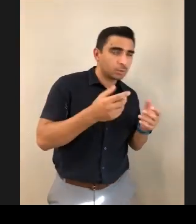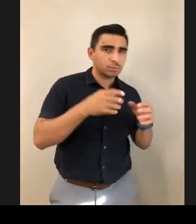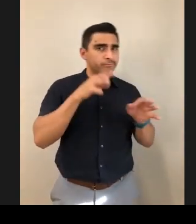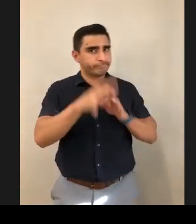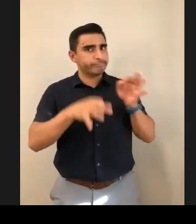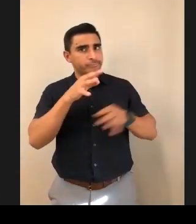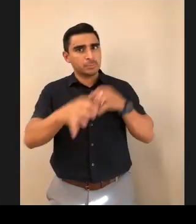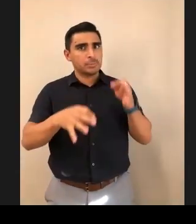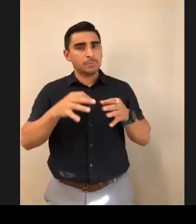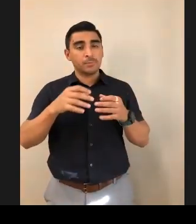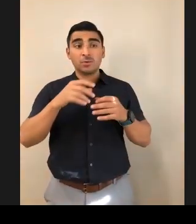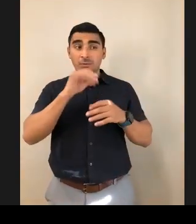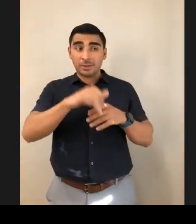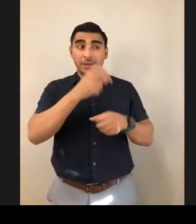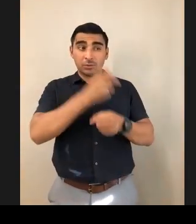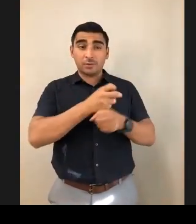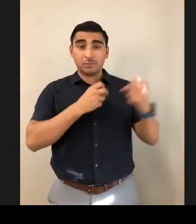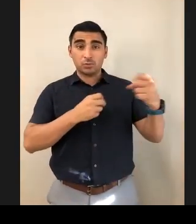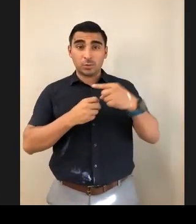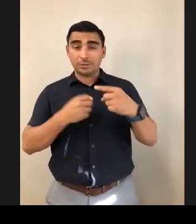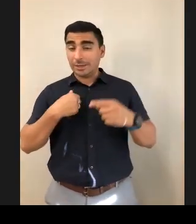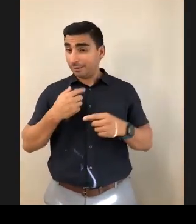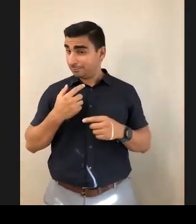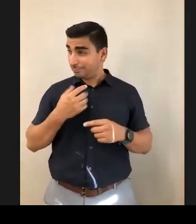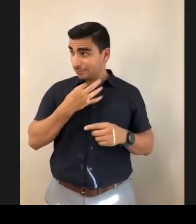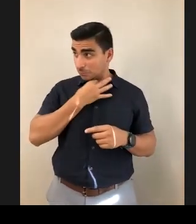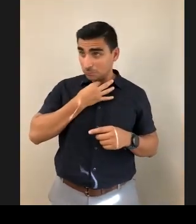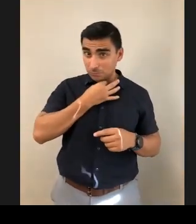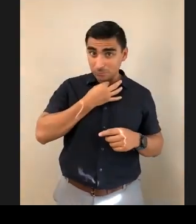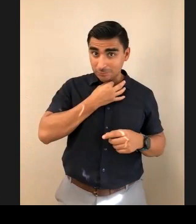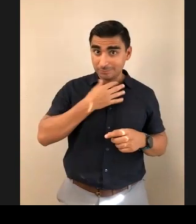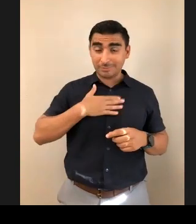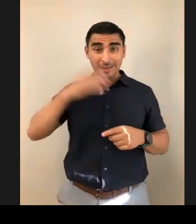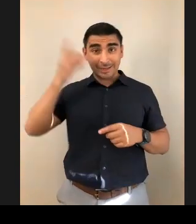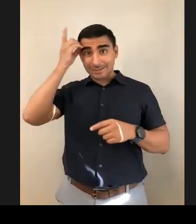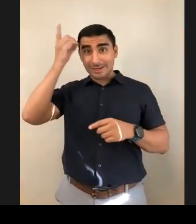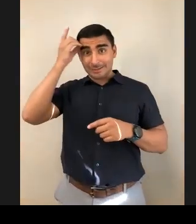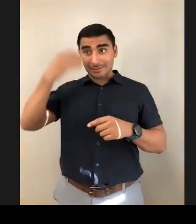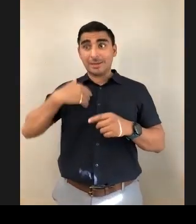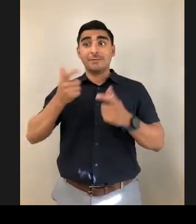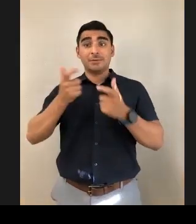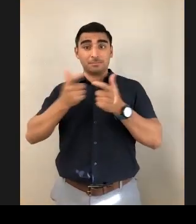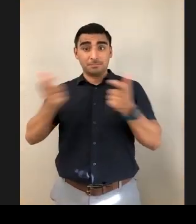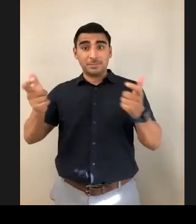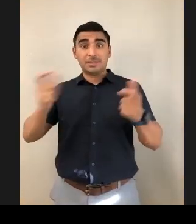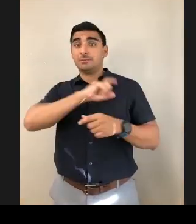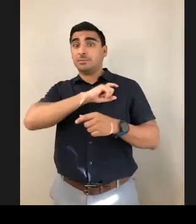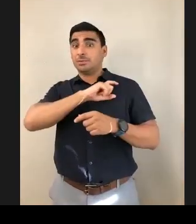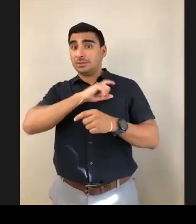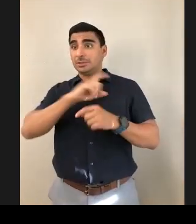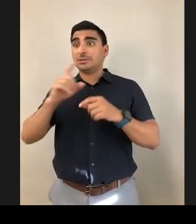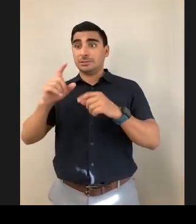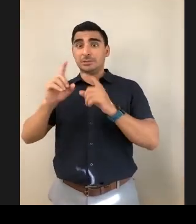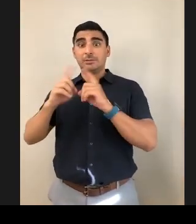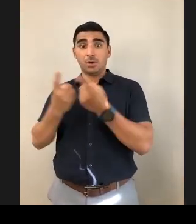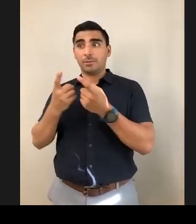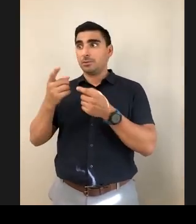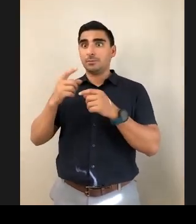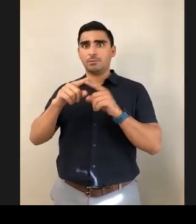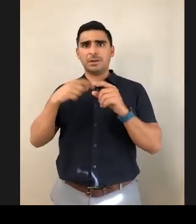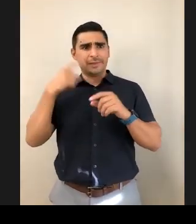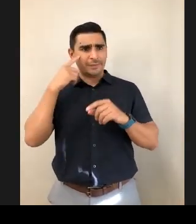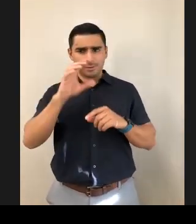cosas. Pero esta es una pregunta muy difícil y yo siento la curiosidad de qué van a contestar ellos.